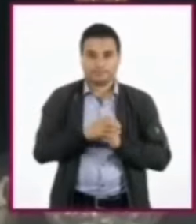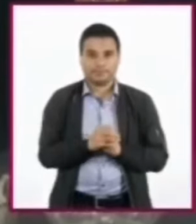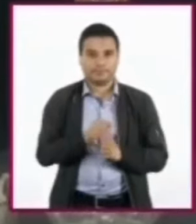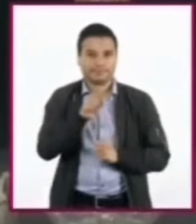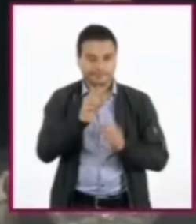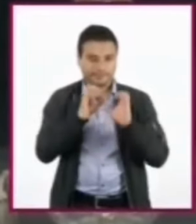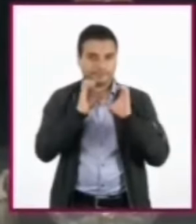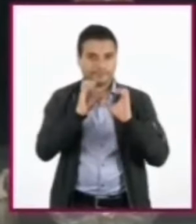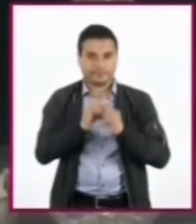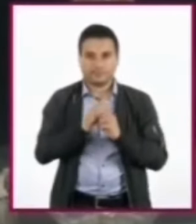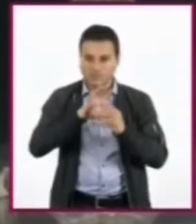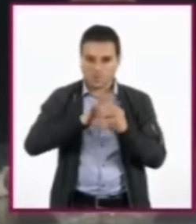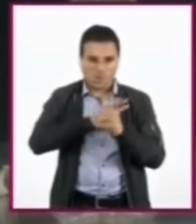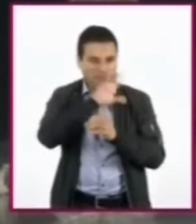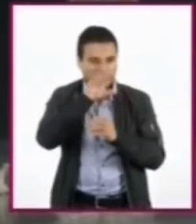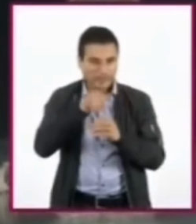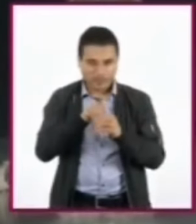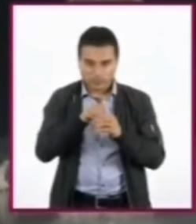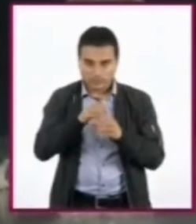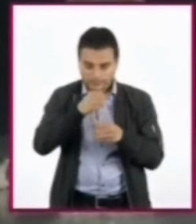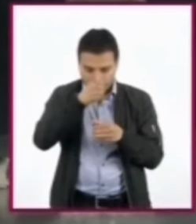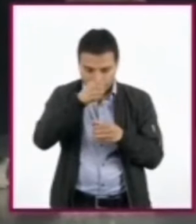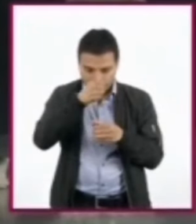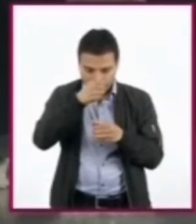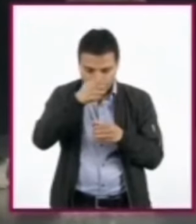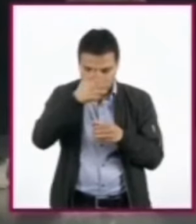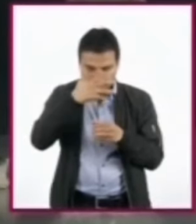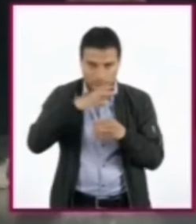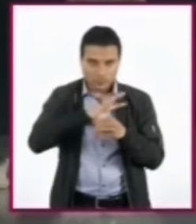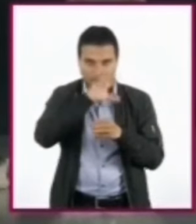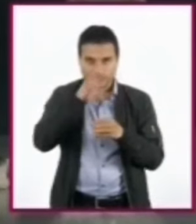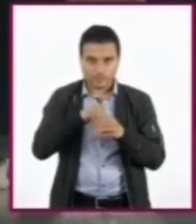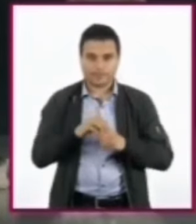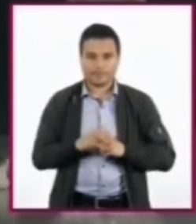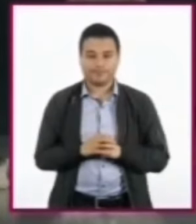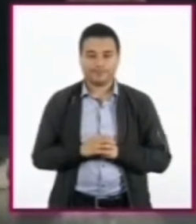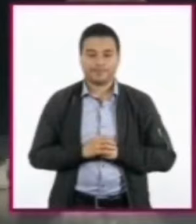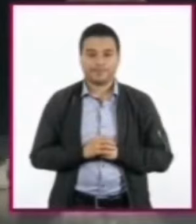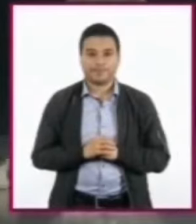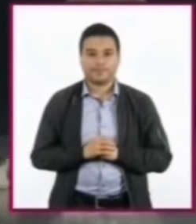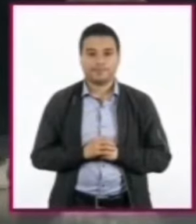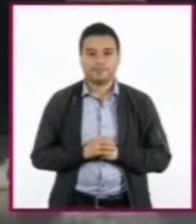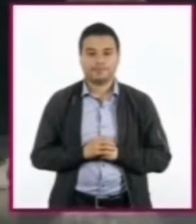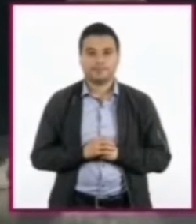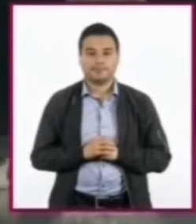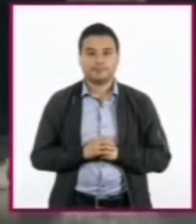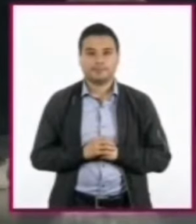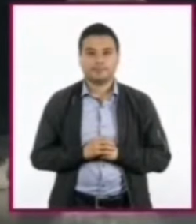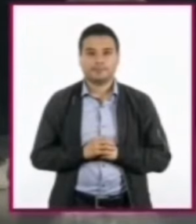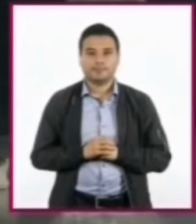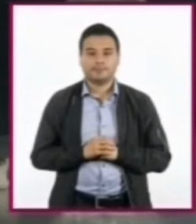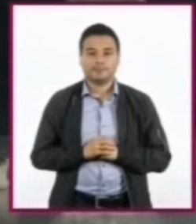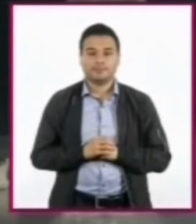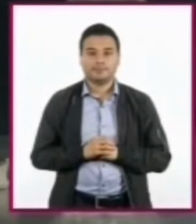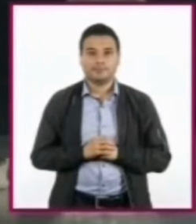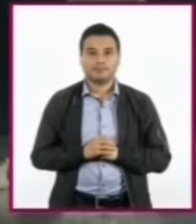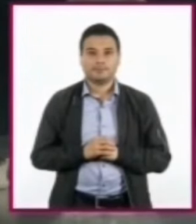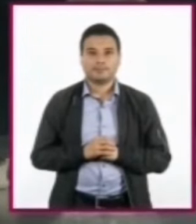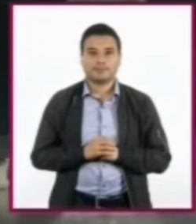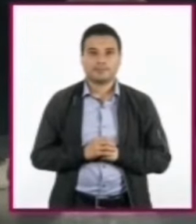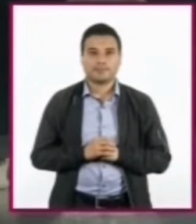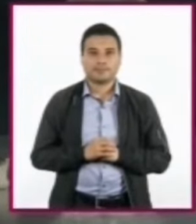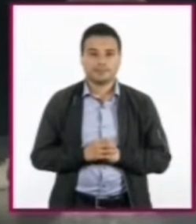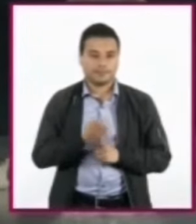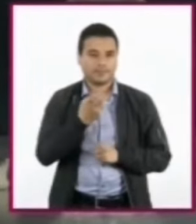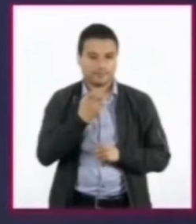de que todo el material de la pastilla, toda la pastilla, esté dentro del globo para poder realizar el